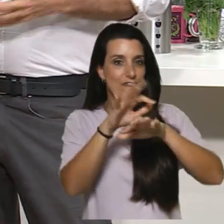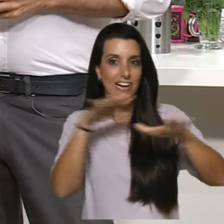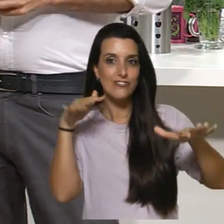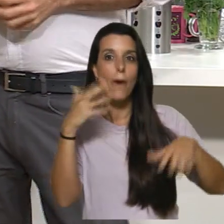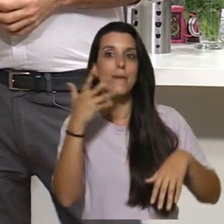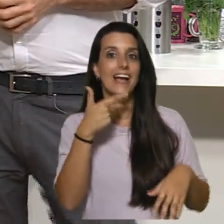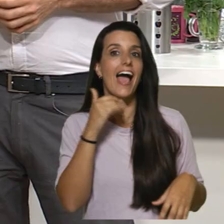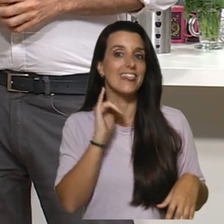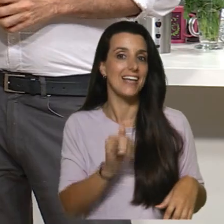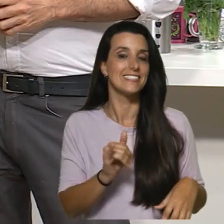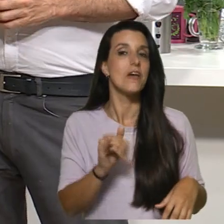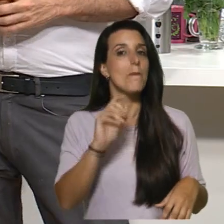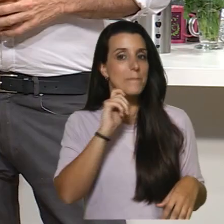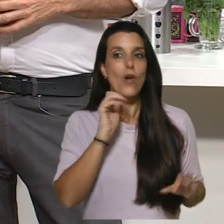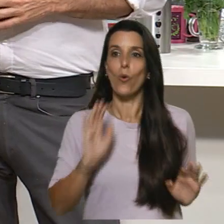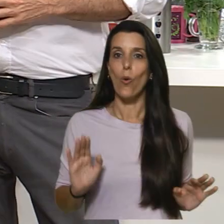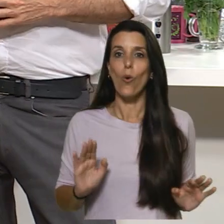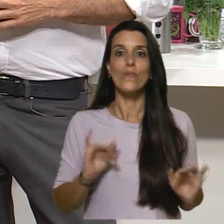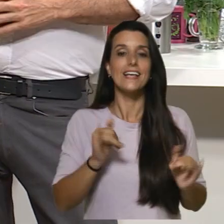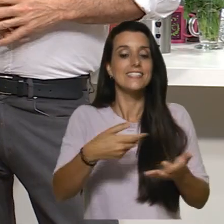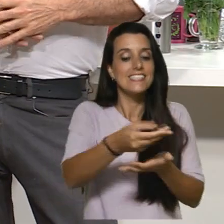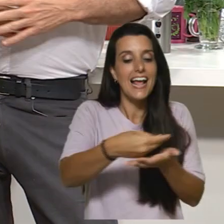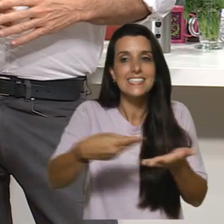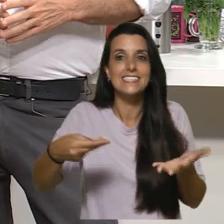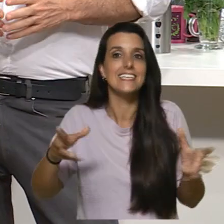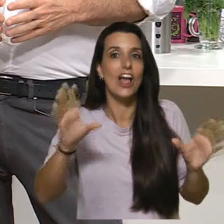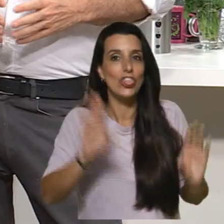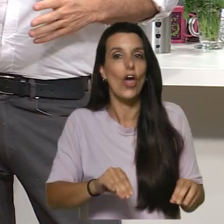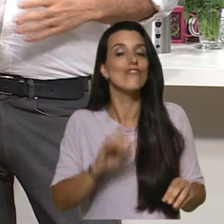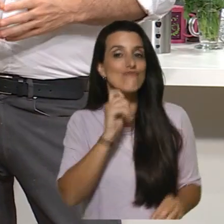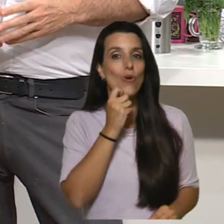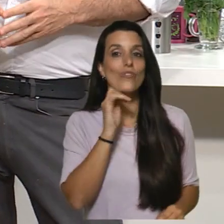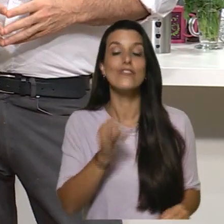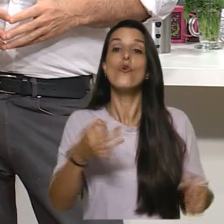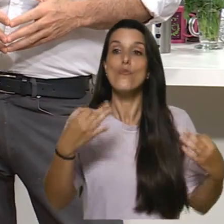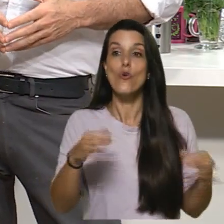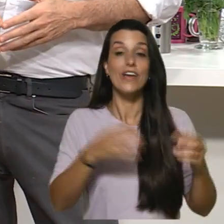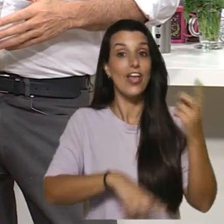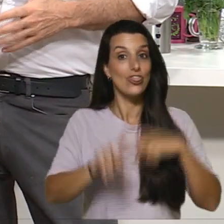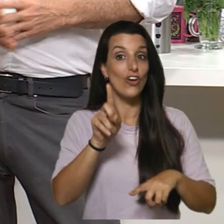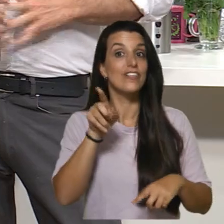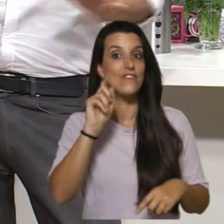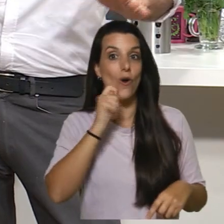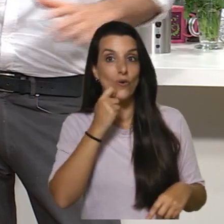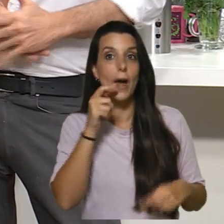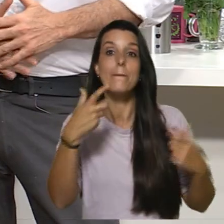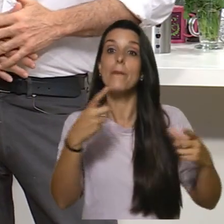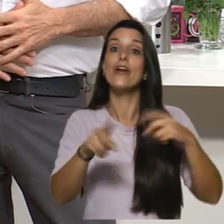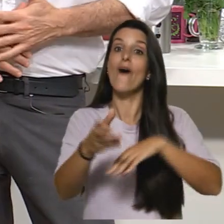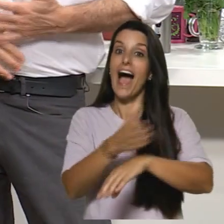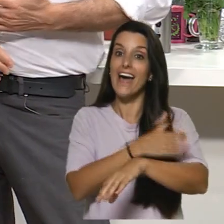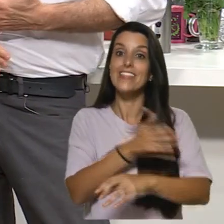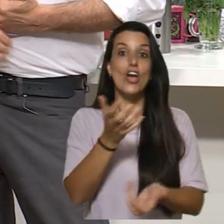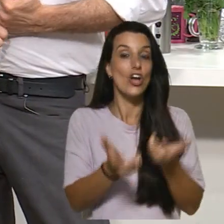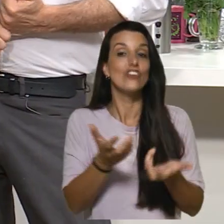me llaman la atención. Me llaman la atención. Las salsitas que envuelven las cosas. Me tientan. Muy bien, entonces te va a tentar este plato. Pero antes de pasar a la